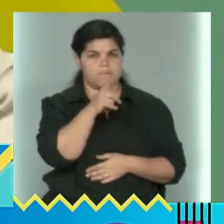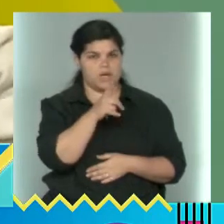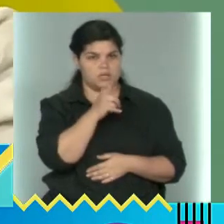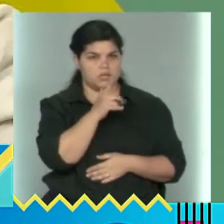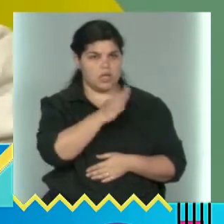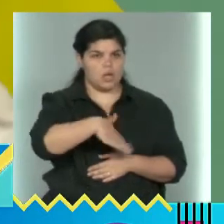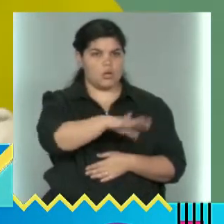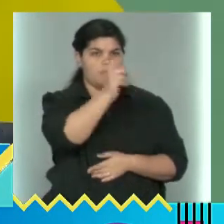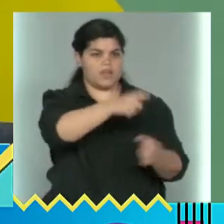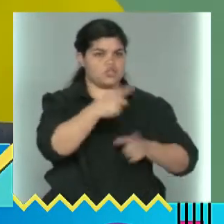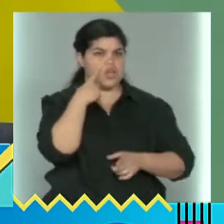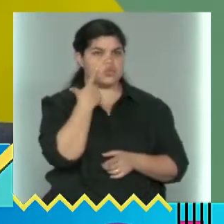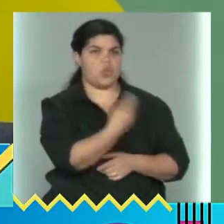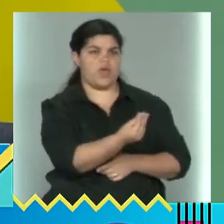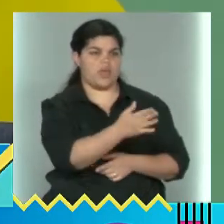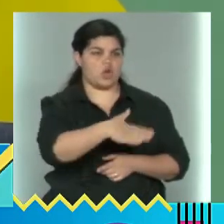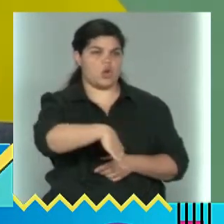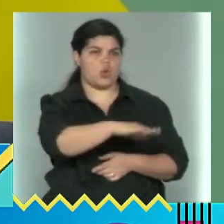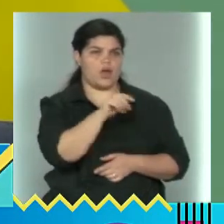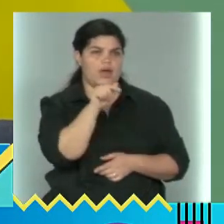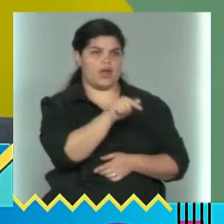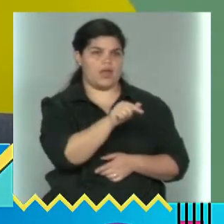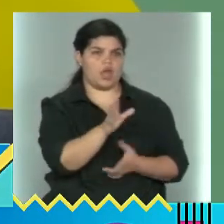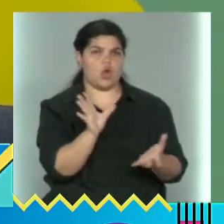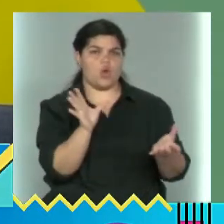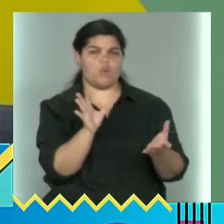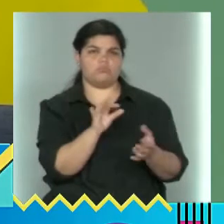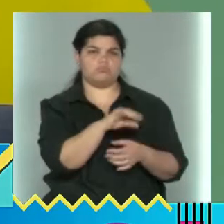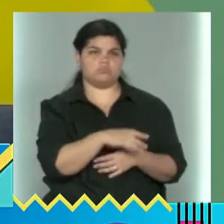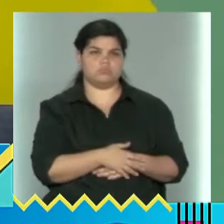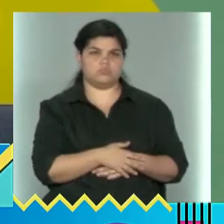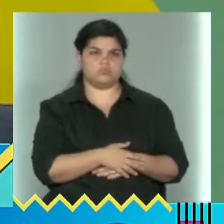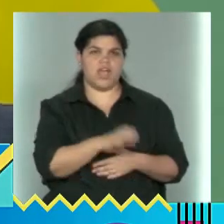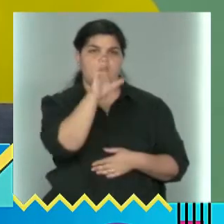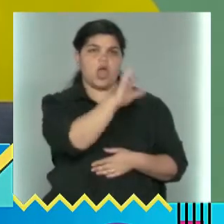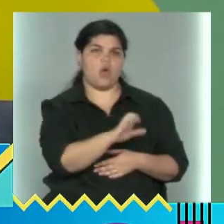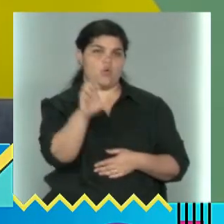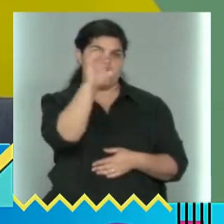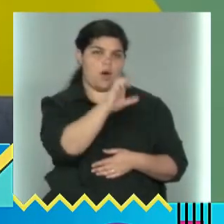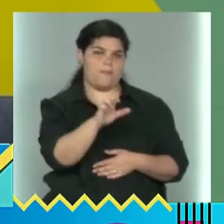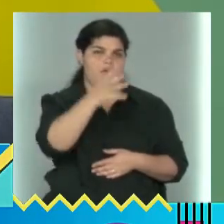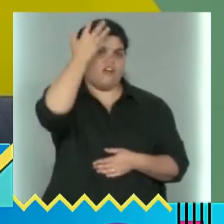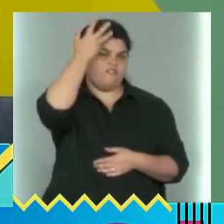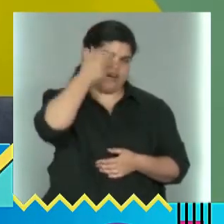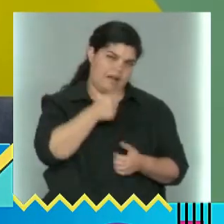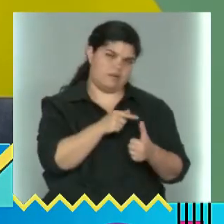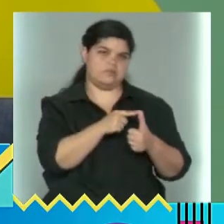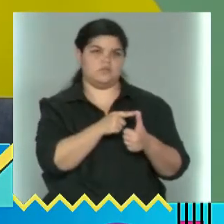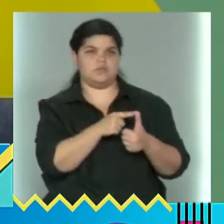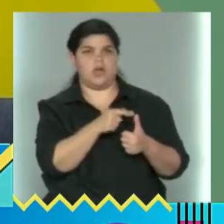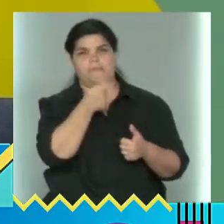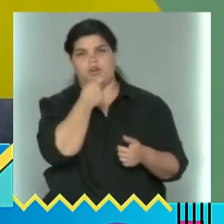ciudadanos de denominada Unión Europea o europeos, en este caso Francia, que